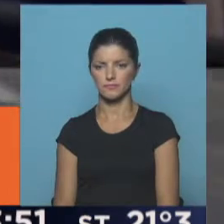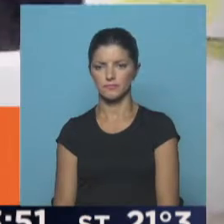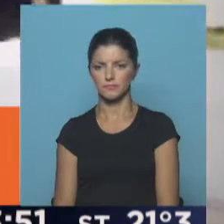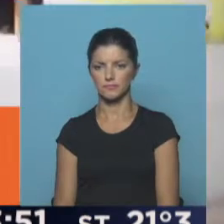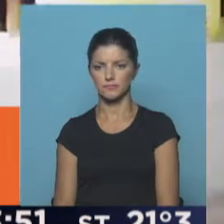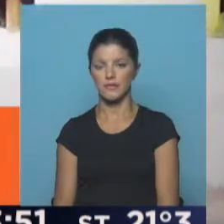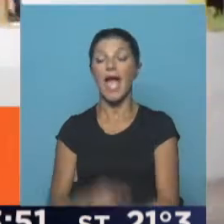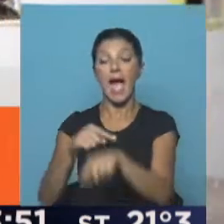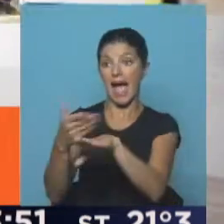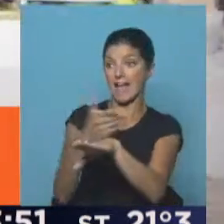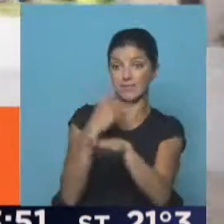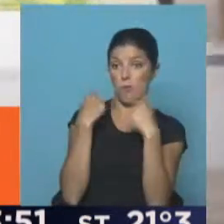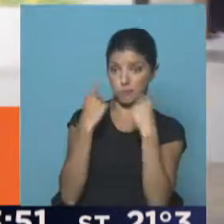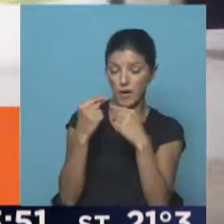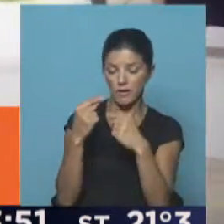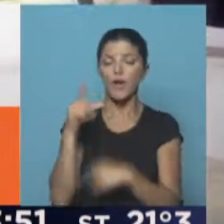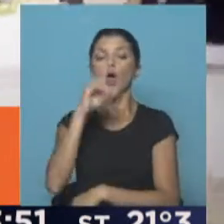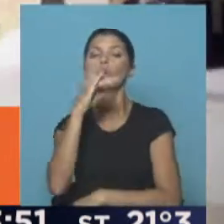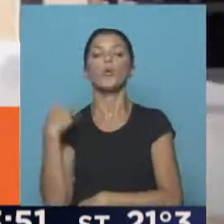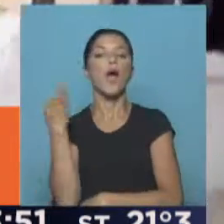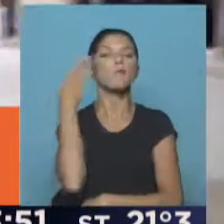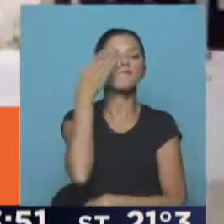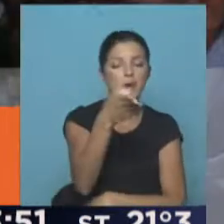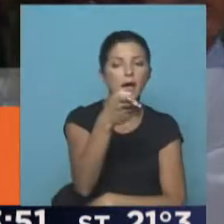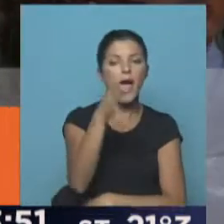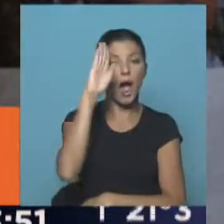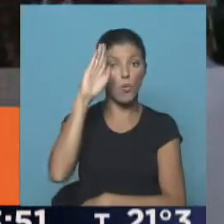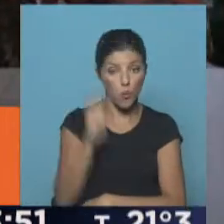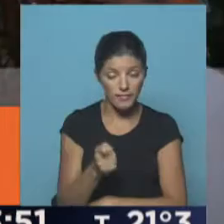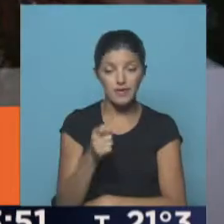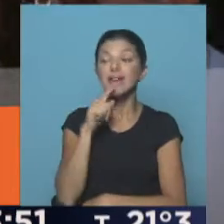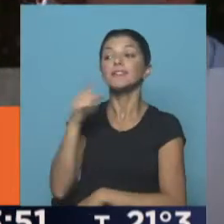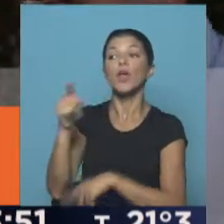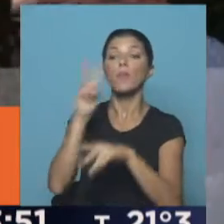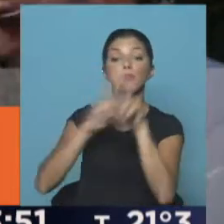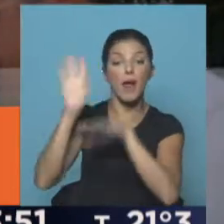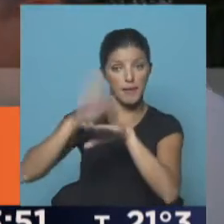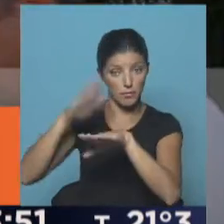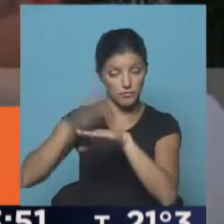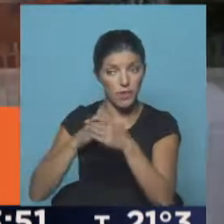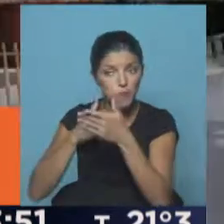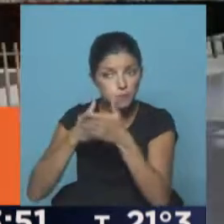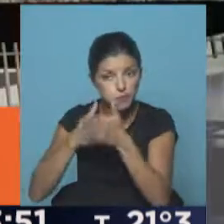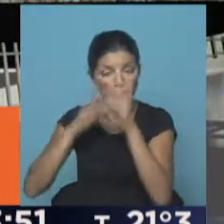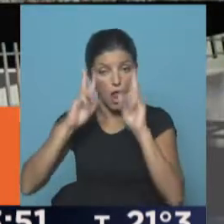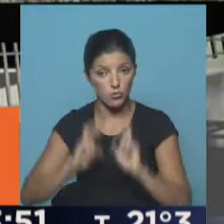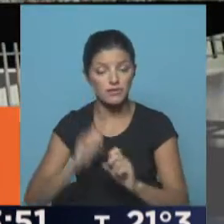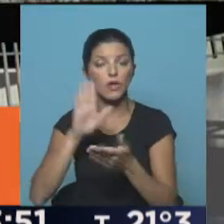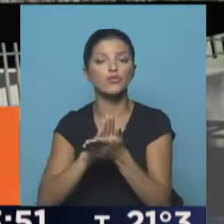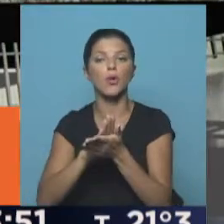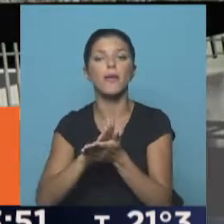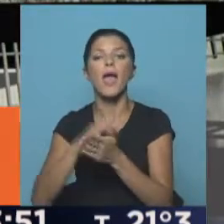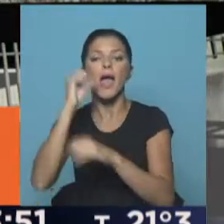Horas antes de la protesta, debió presentarse por primera vez ante un juez como acusado de obstrucción a la justicia en el escándalo de